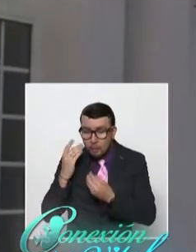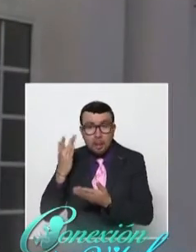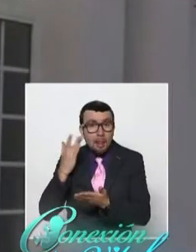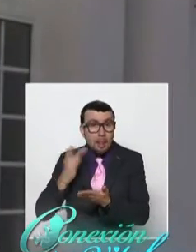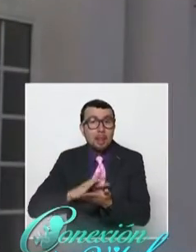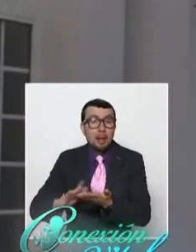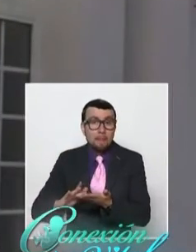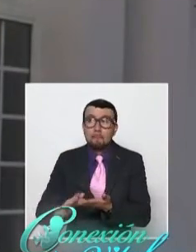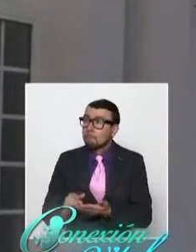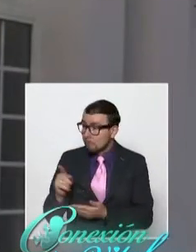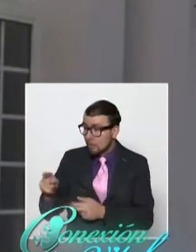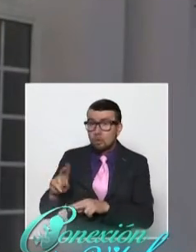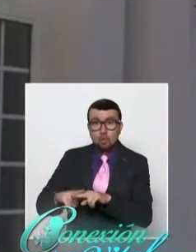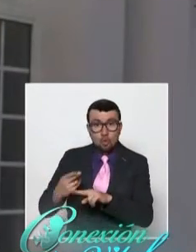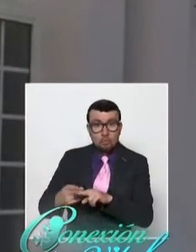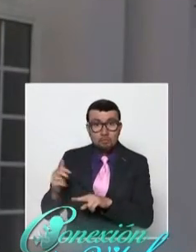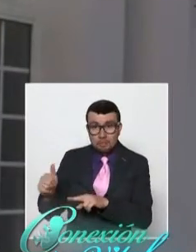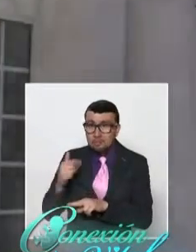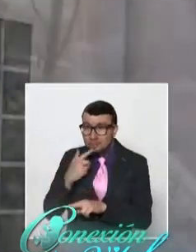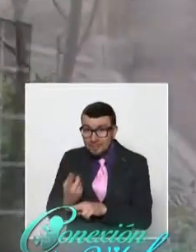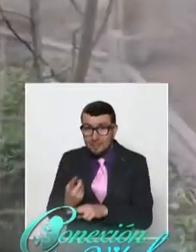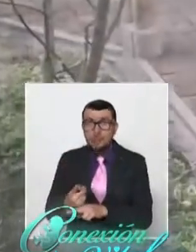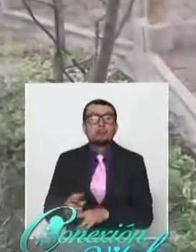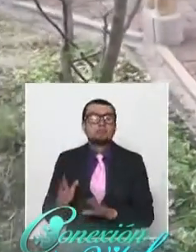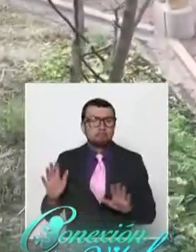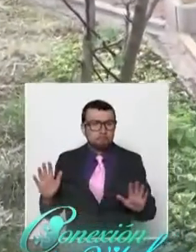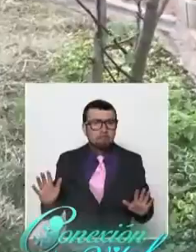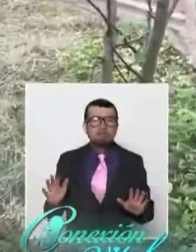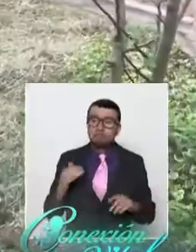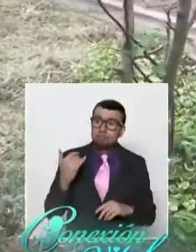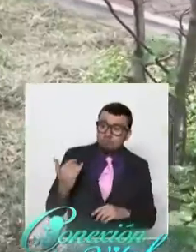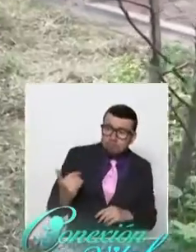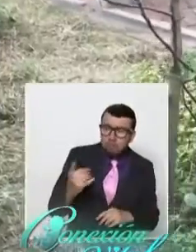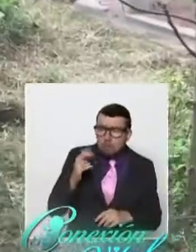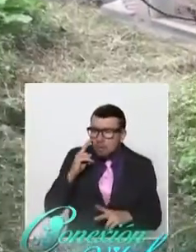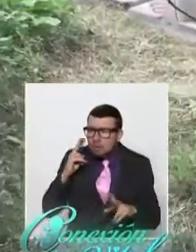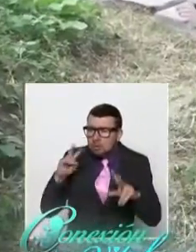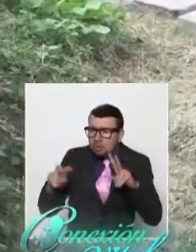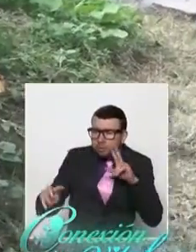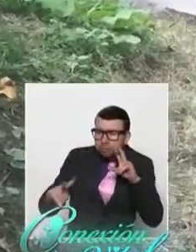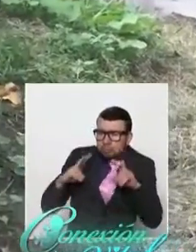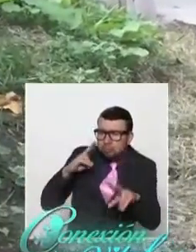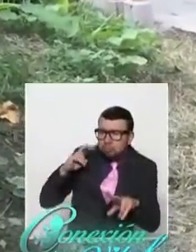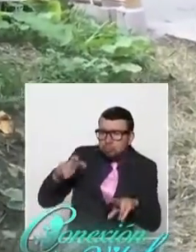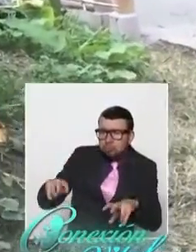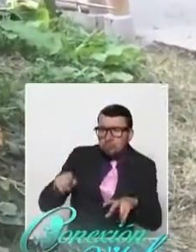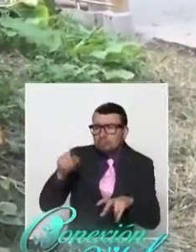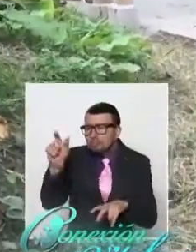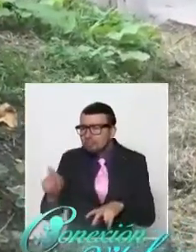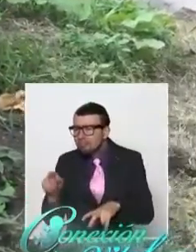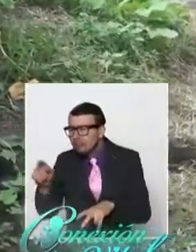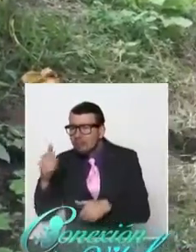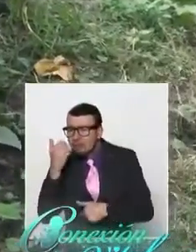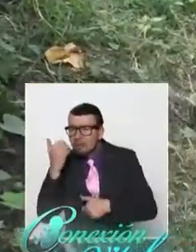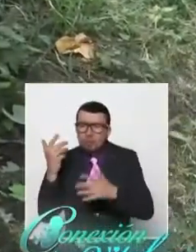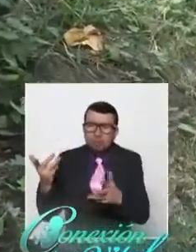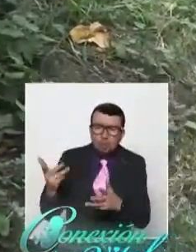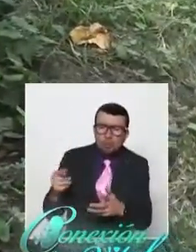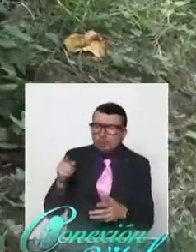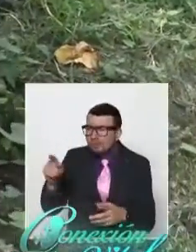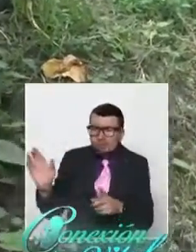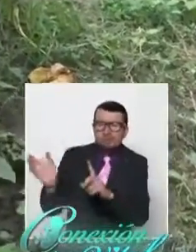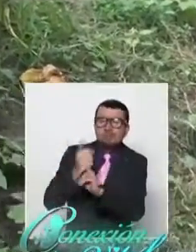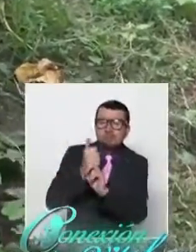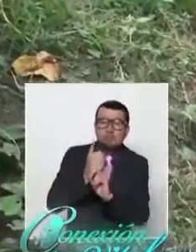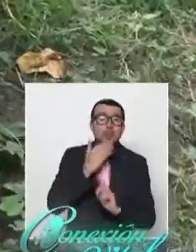nosotros, como lo decía mi sobrino, lo vemos al paciente en conjunto con muchos profesionales de la salud, y uno de ellos